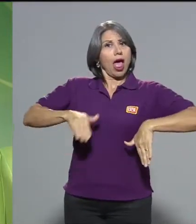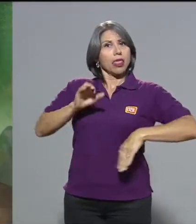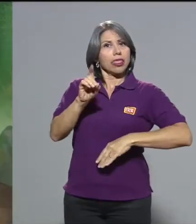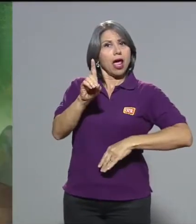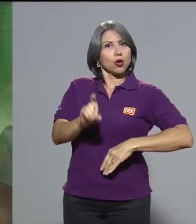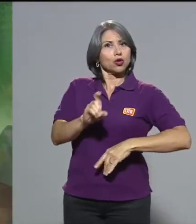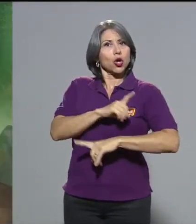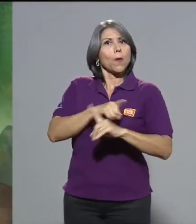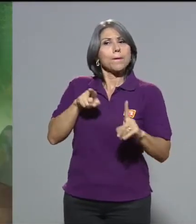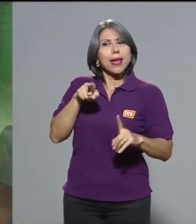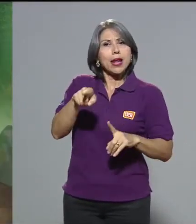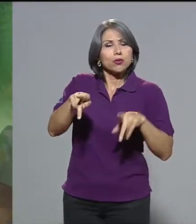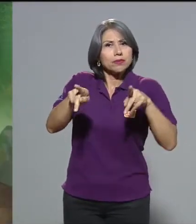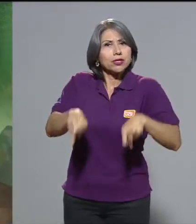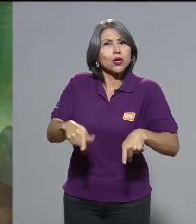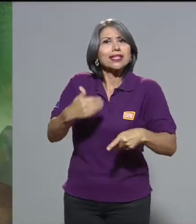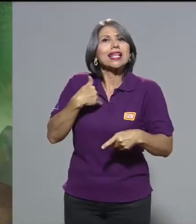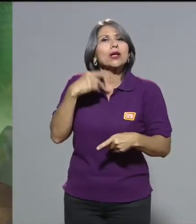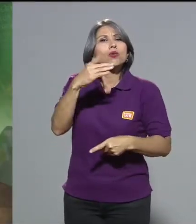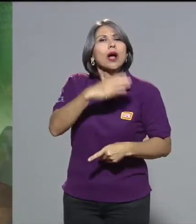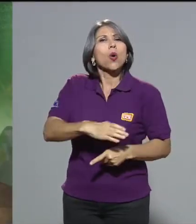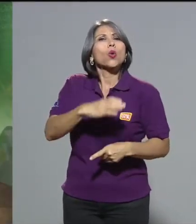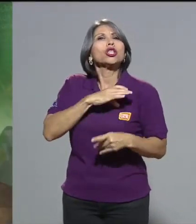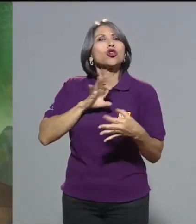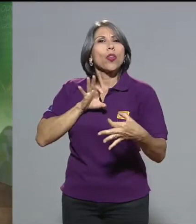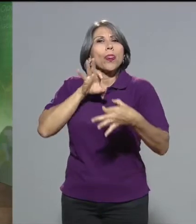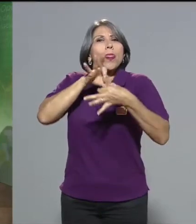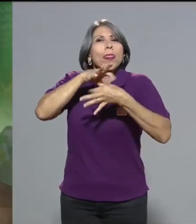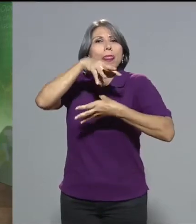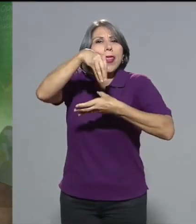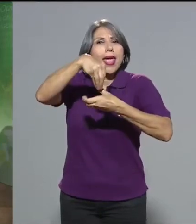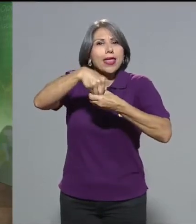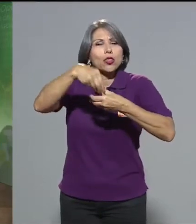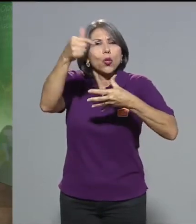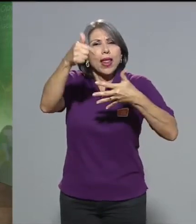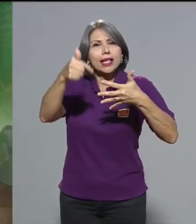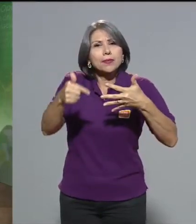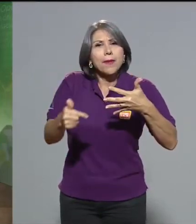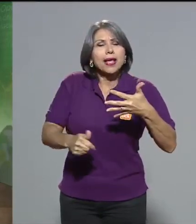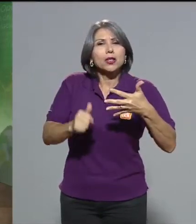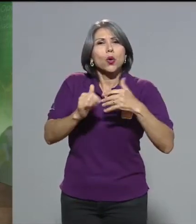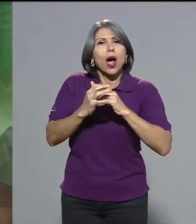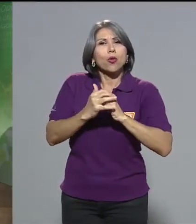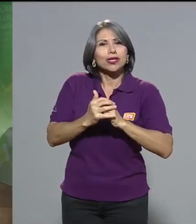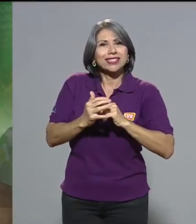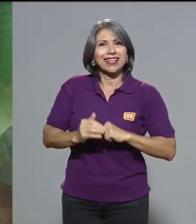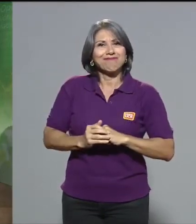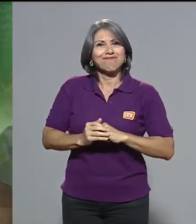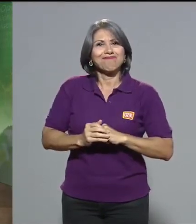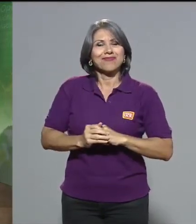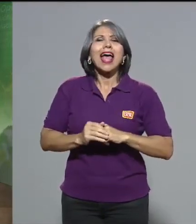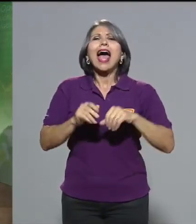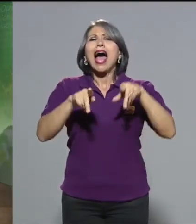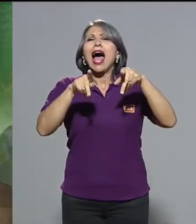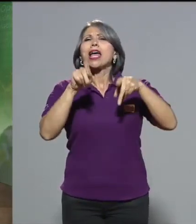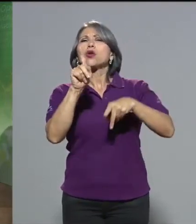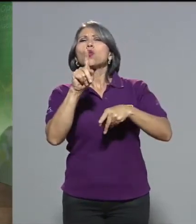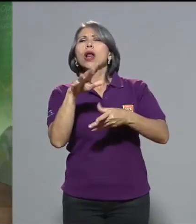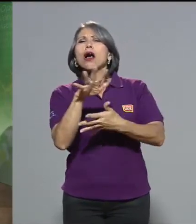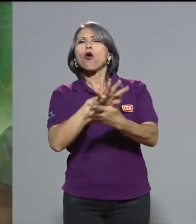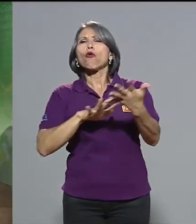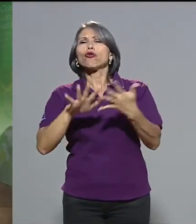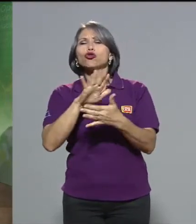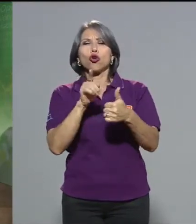autista. Justamente para comenzar con esto, doña Maribel, existe mucha confusión entre si el Asperger y el autismo son lo